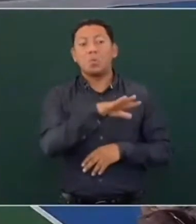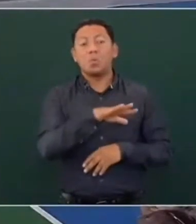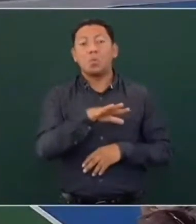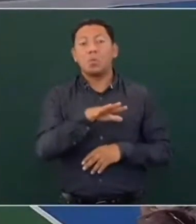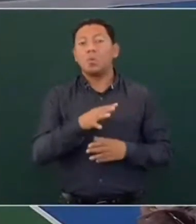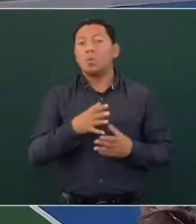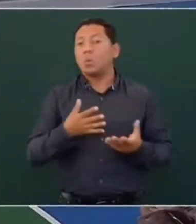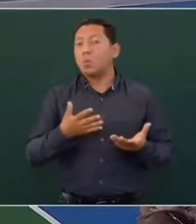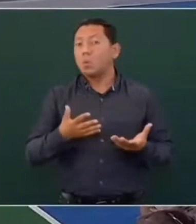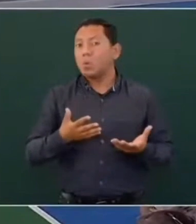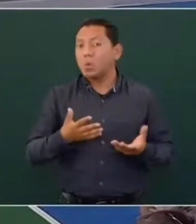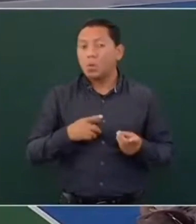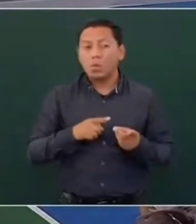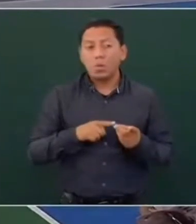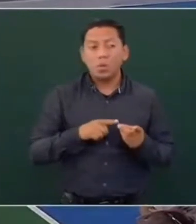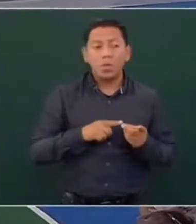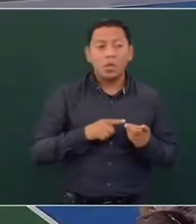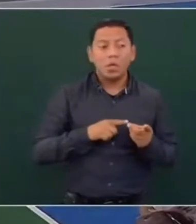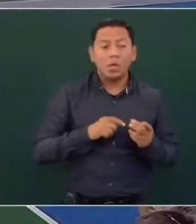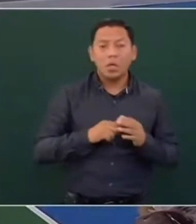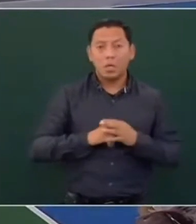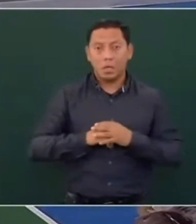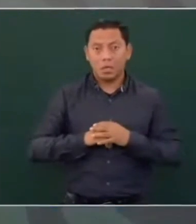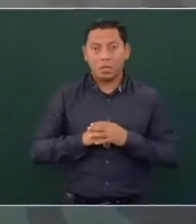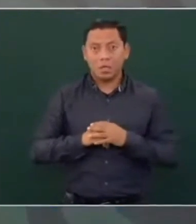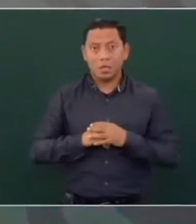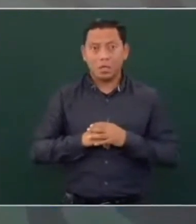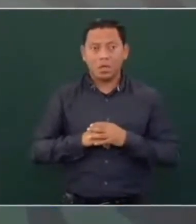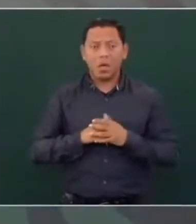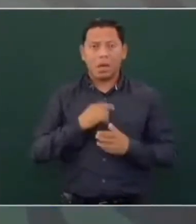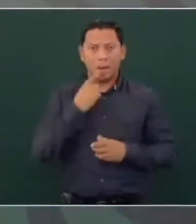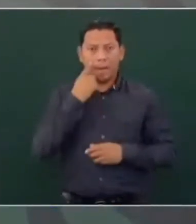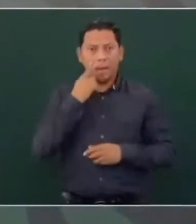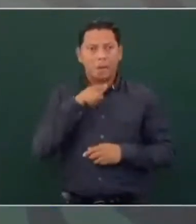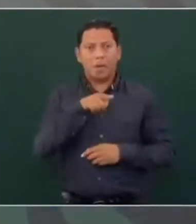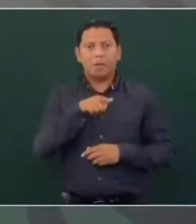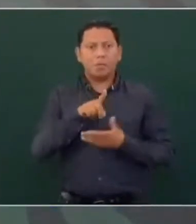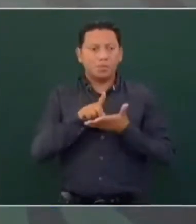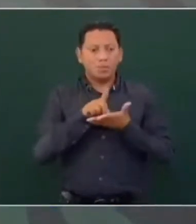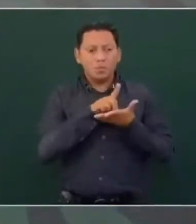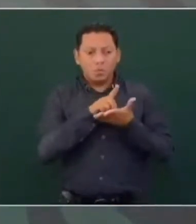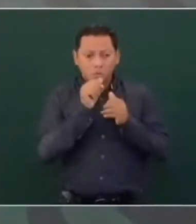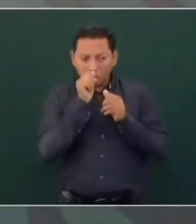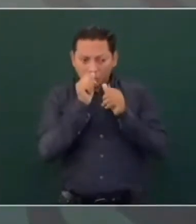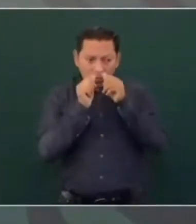¿Dónde hay más consumo de droga?